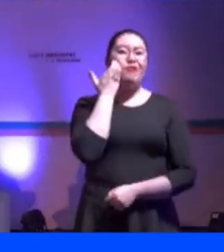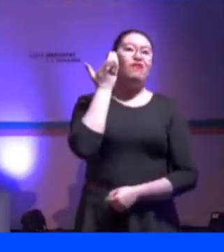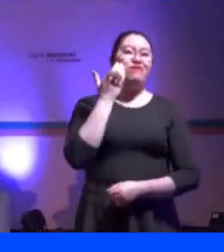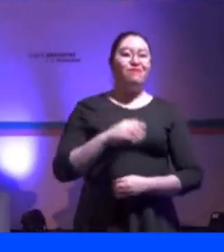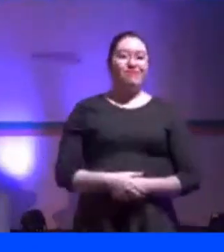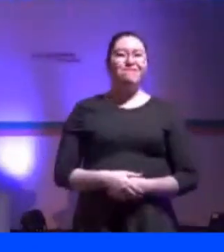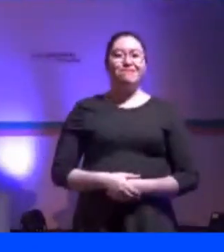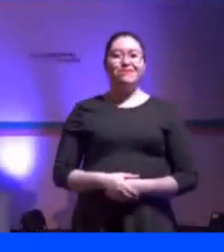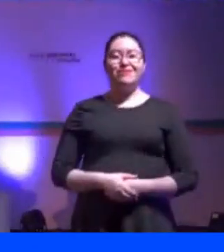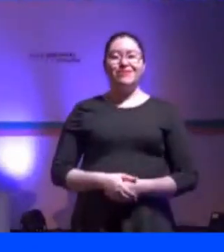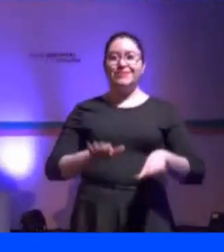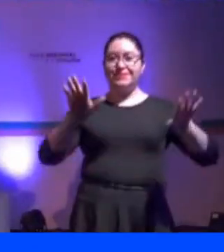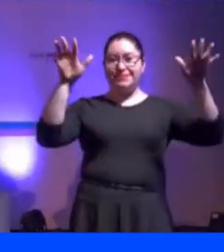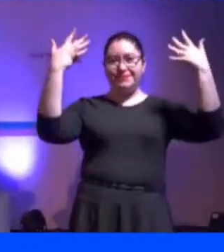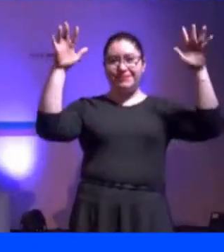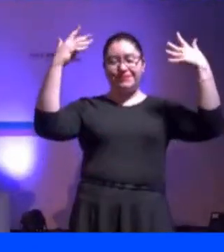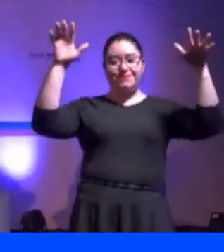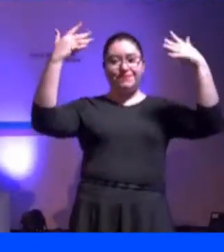chingones!